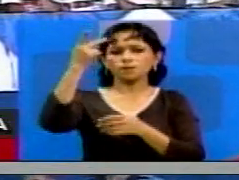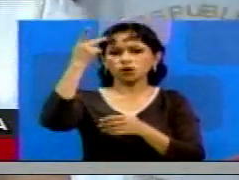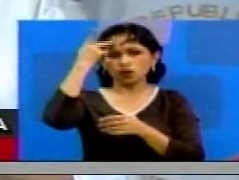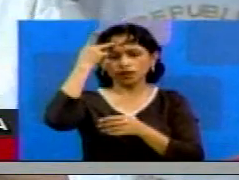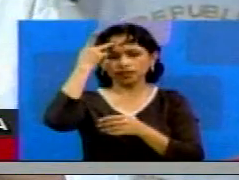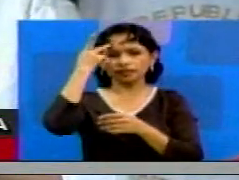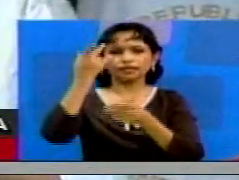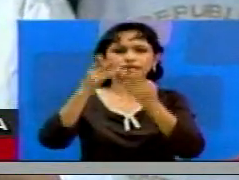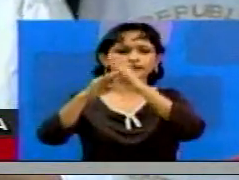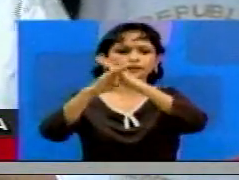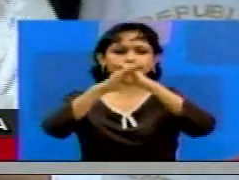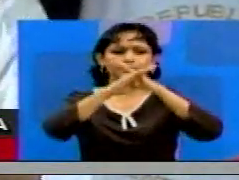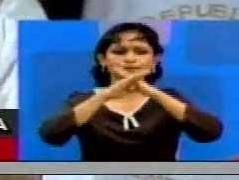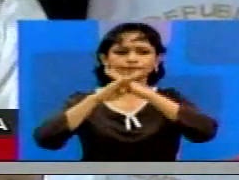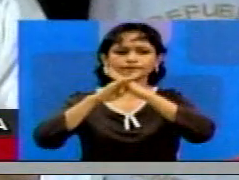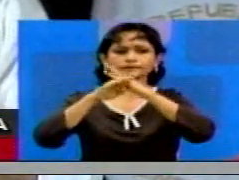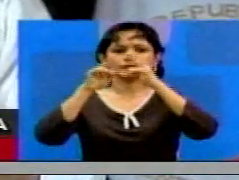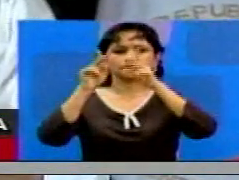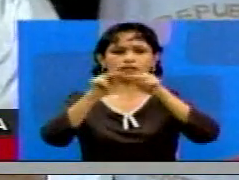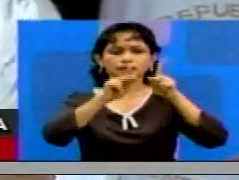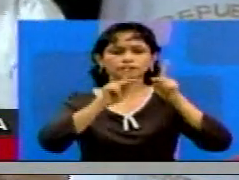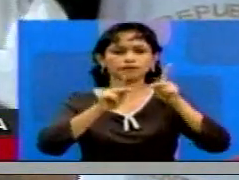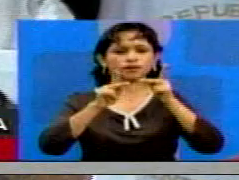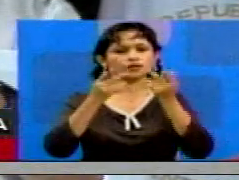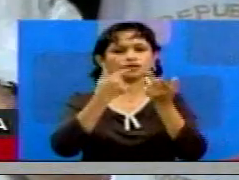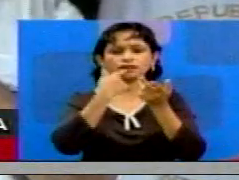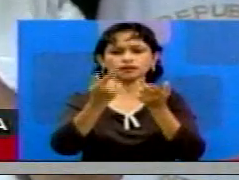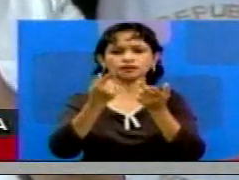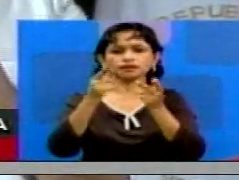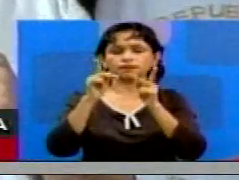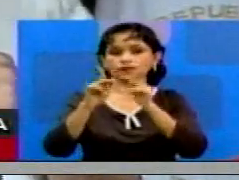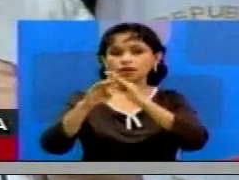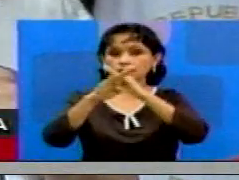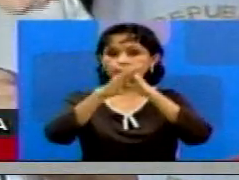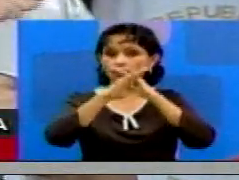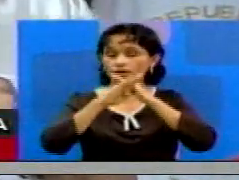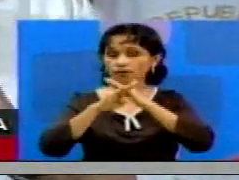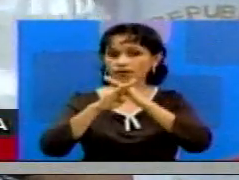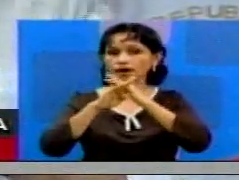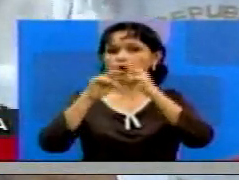de protección de los usuarios. Es decir, a los que se protege es